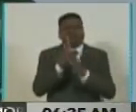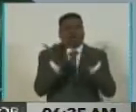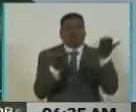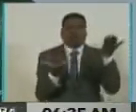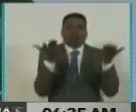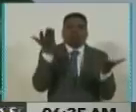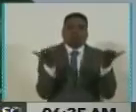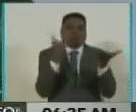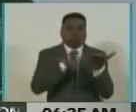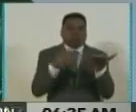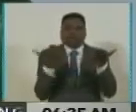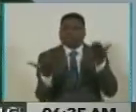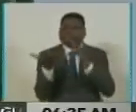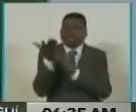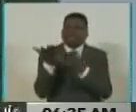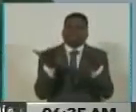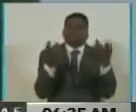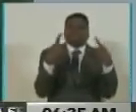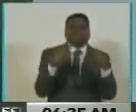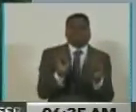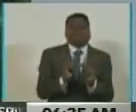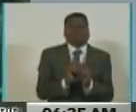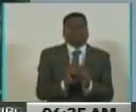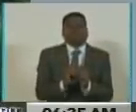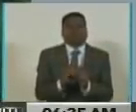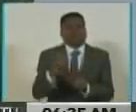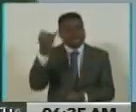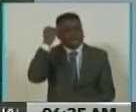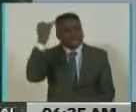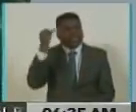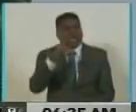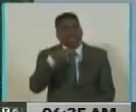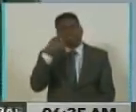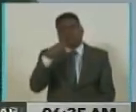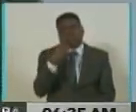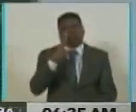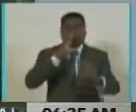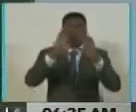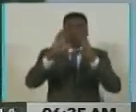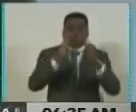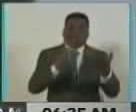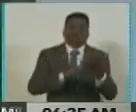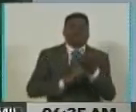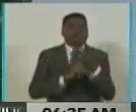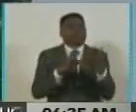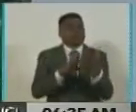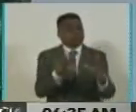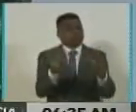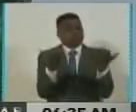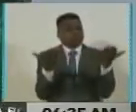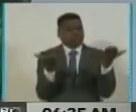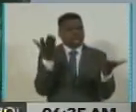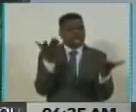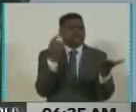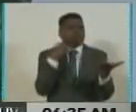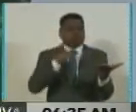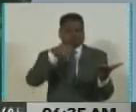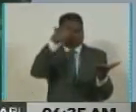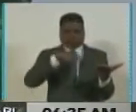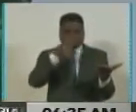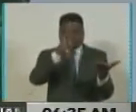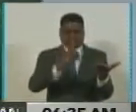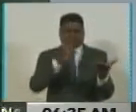hay medios que trataron de hacer eso, que yo creo que es el ideal político, el ideal comunicacional, que los medios nos den las dos posturas. Es lo ideal. Y